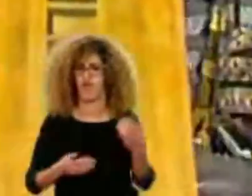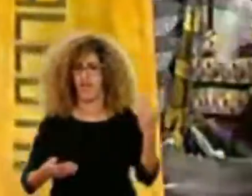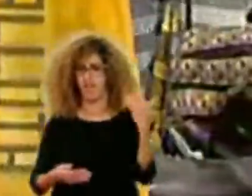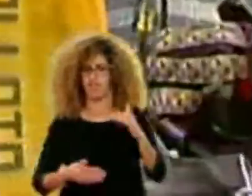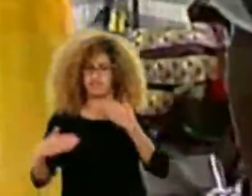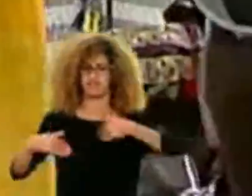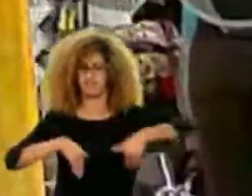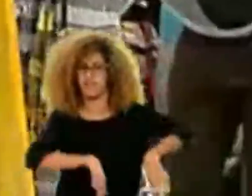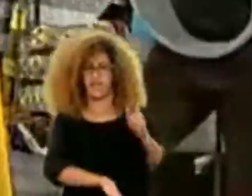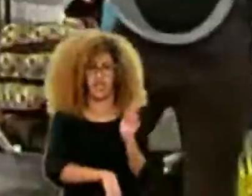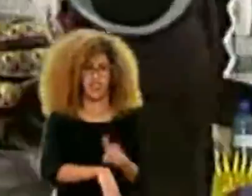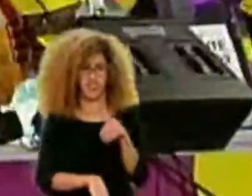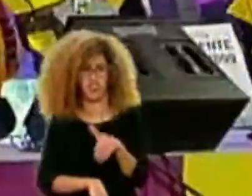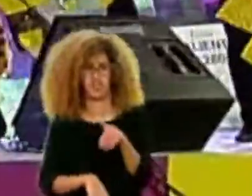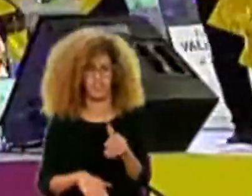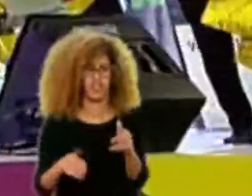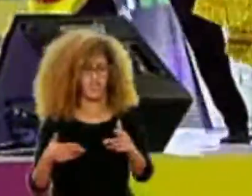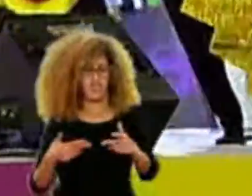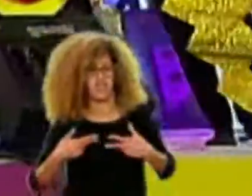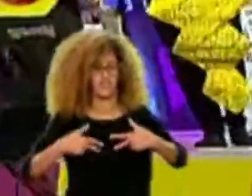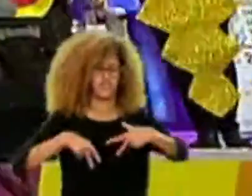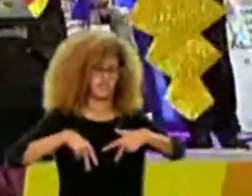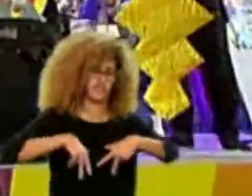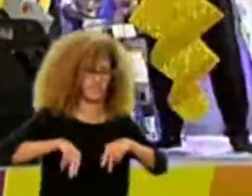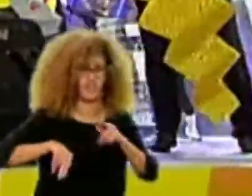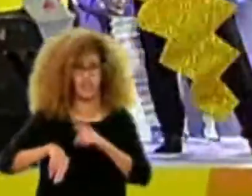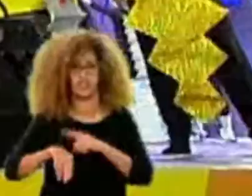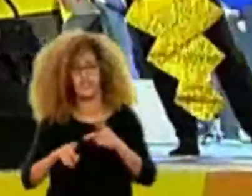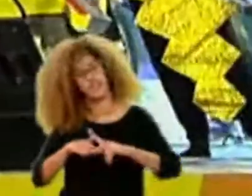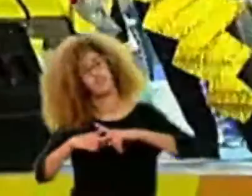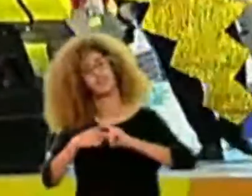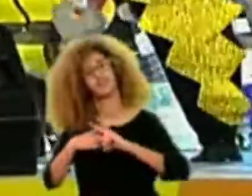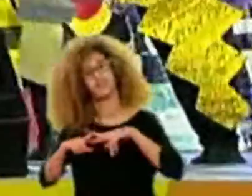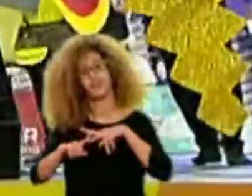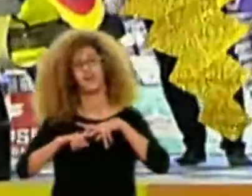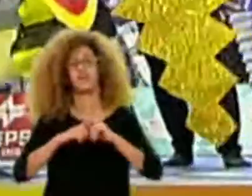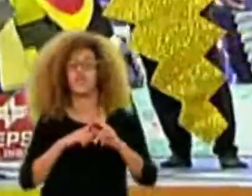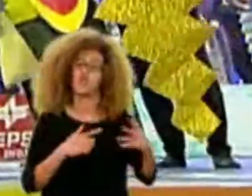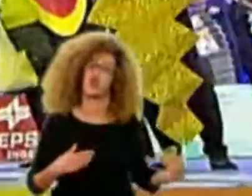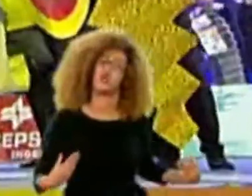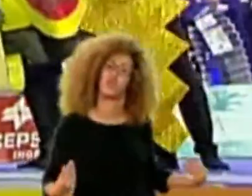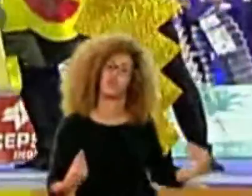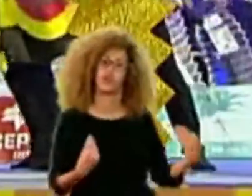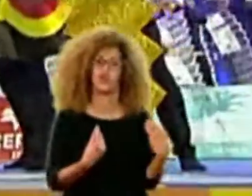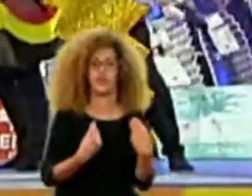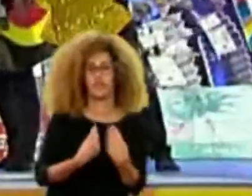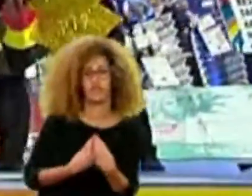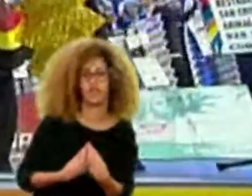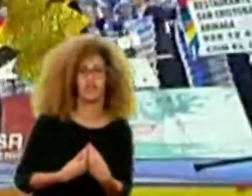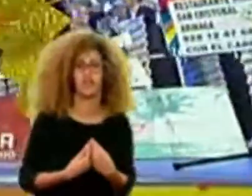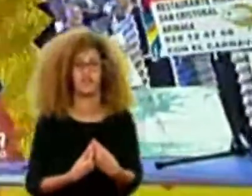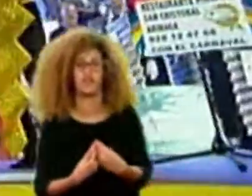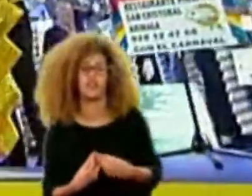tiempo acaba, ya se pasa el hechizo. Que de herramienta quiso verme convertido. Lo que se rompe en